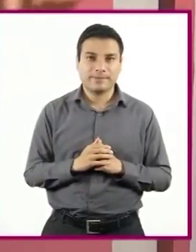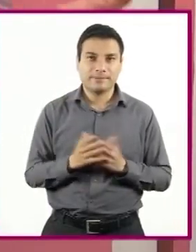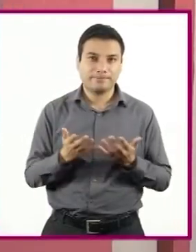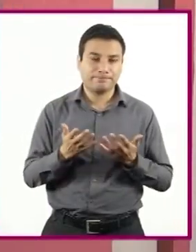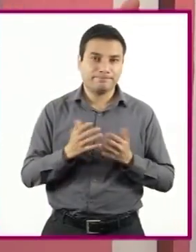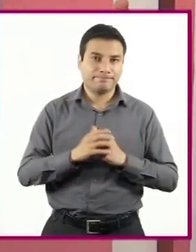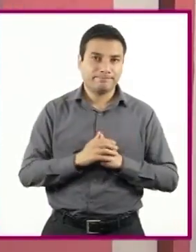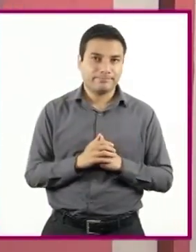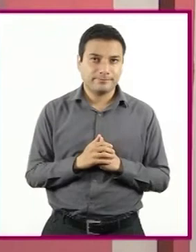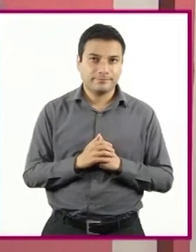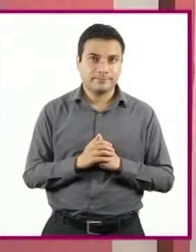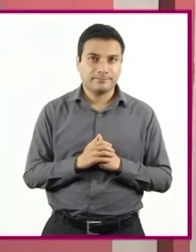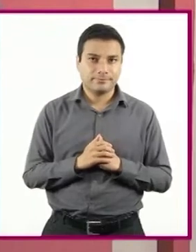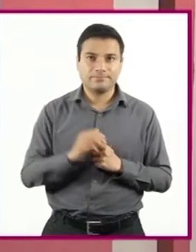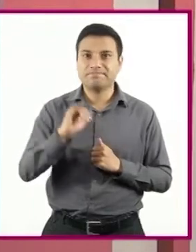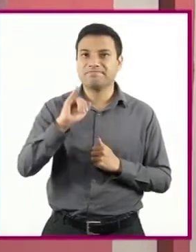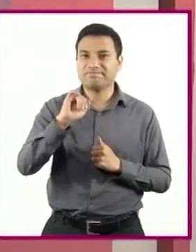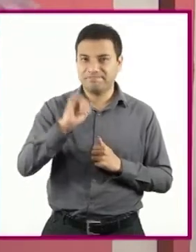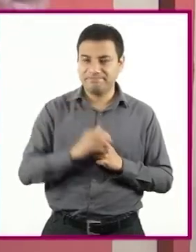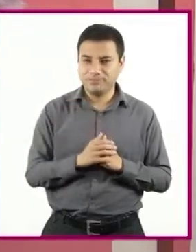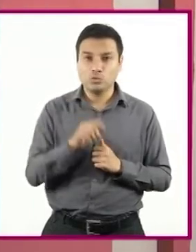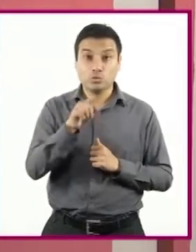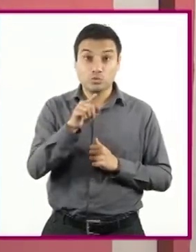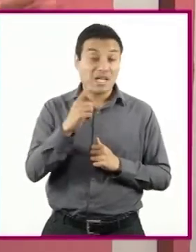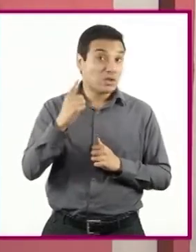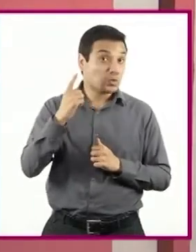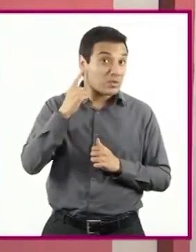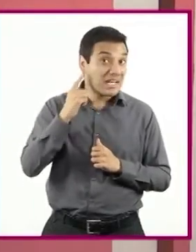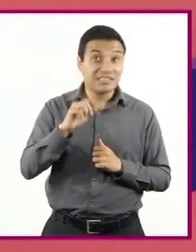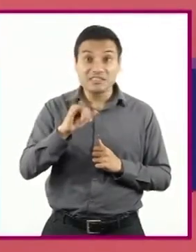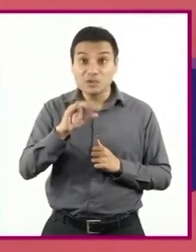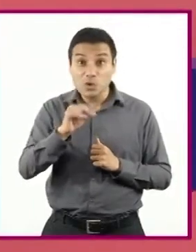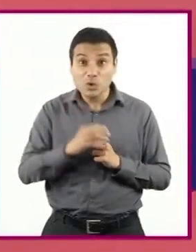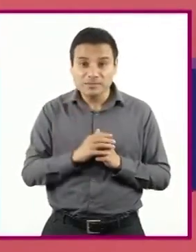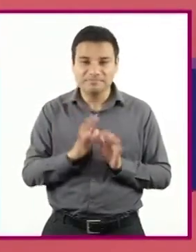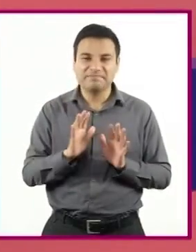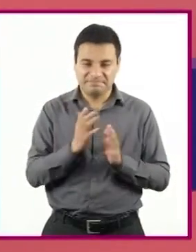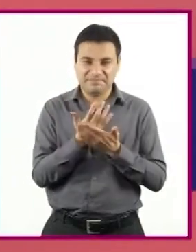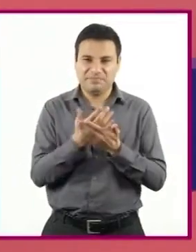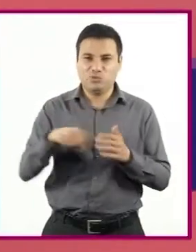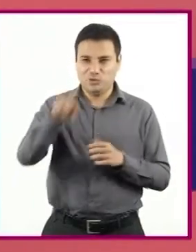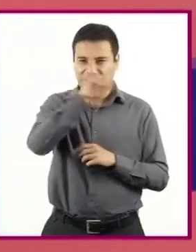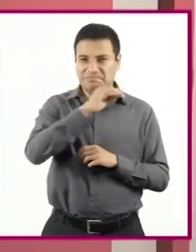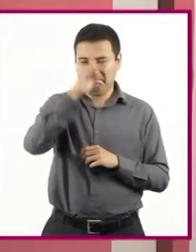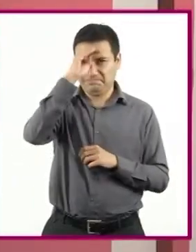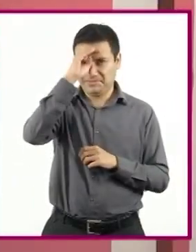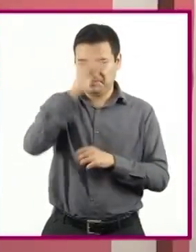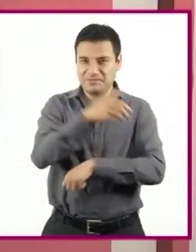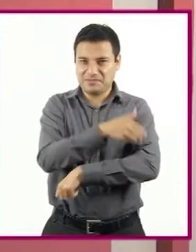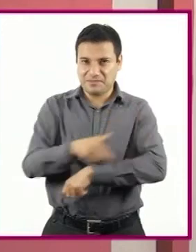estos refranes o dichos? No se preocupen, tienen todo el resto de la sesión para poder indagar con sus